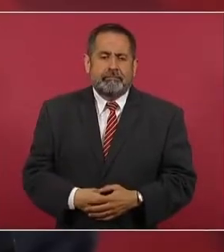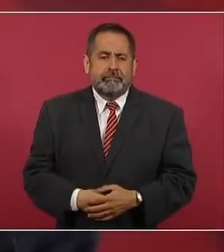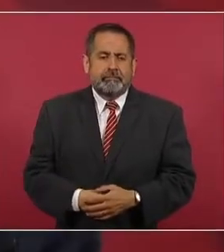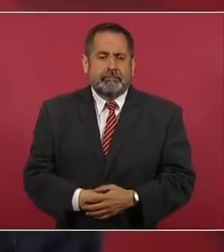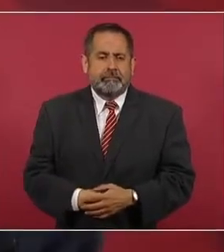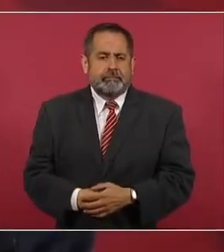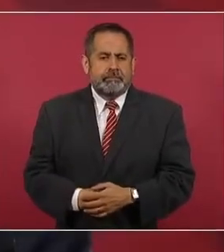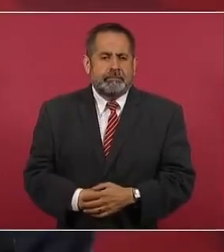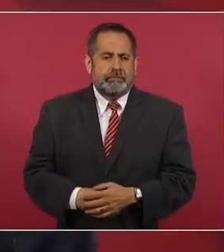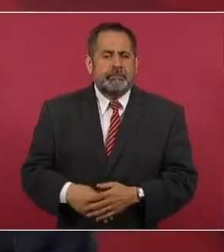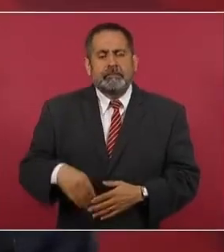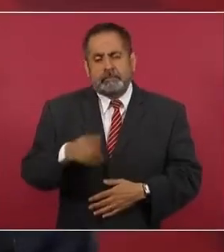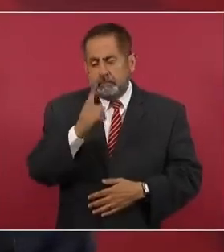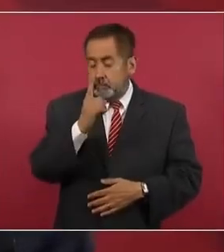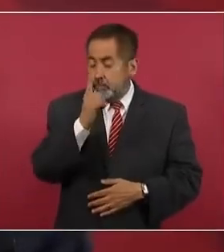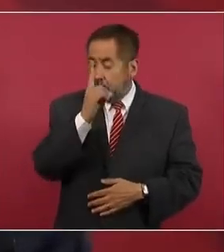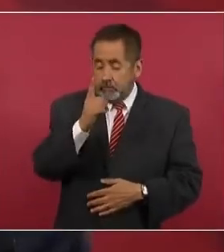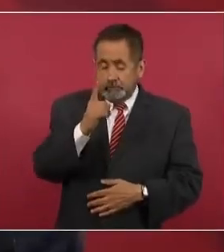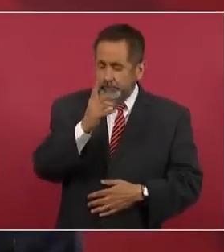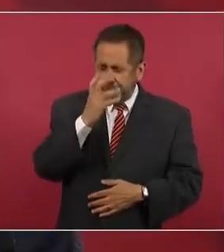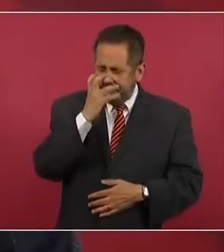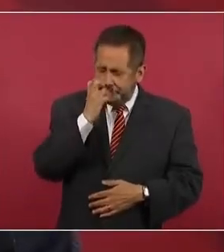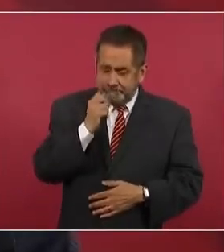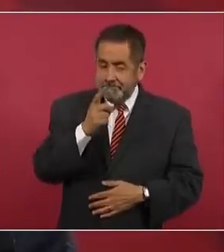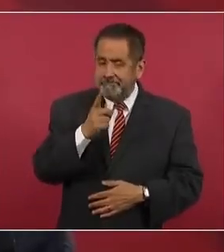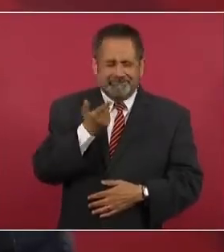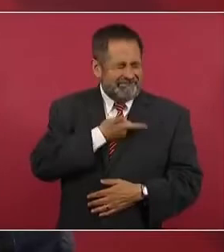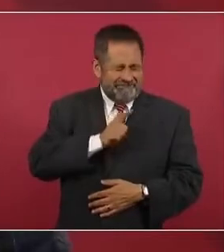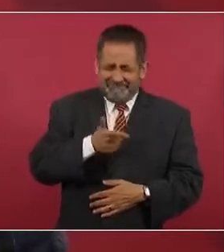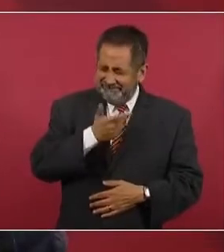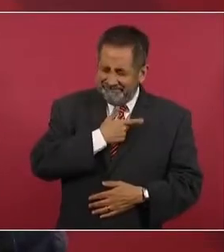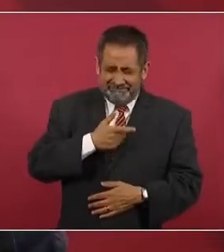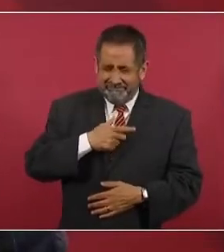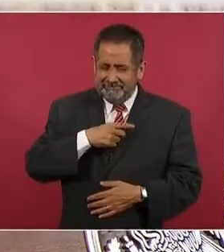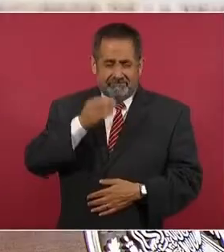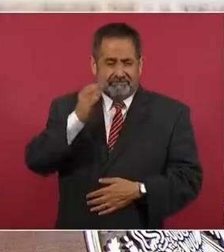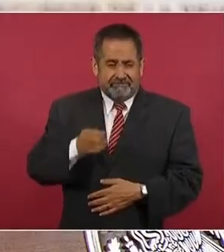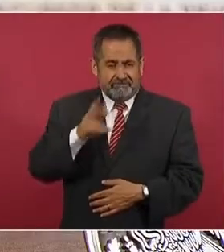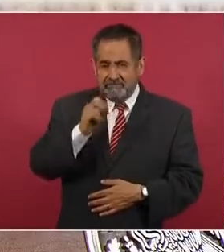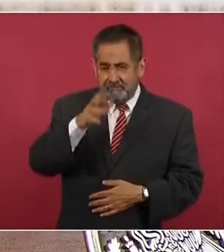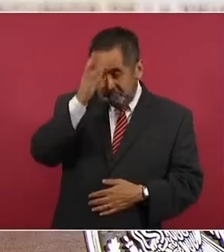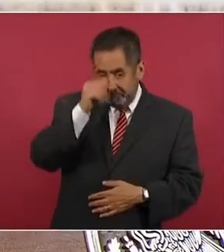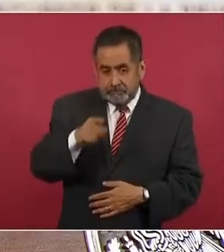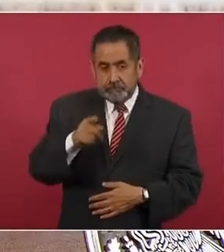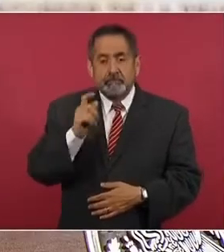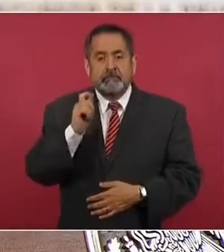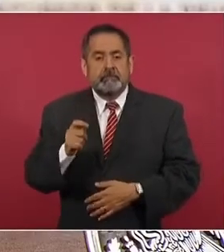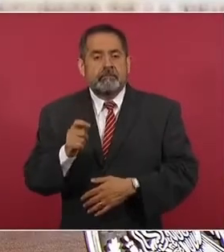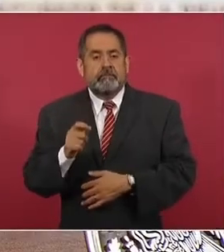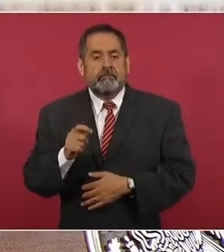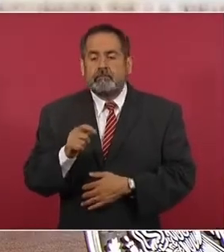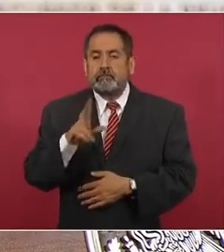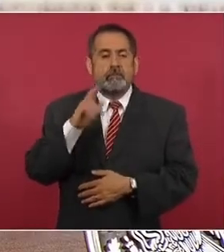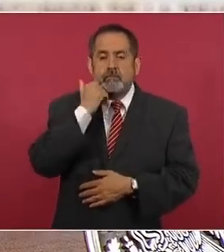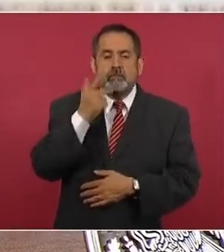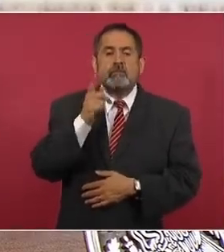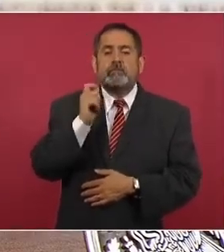Primero, algo que no aceptamos y por lo que luchamos todo el tiempo, es que no queremos que el que